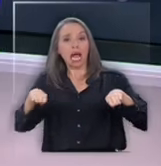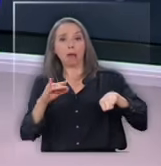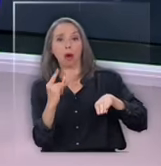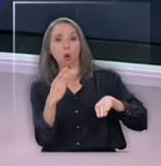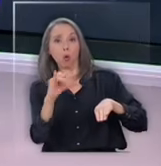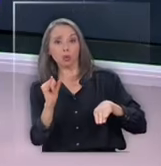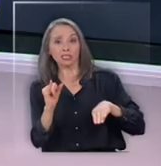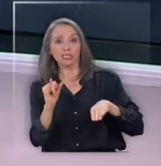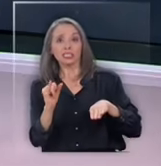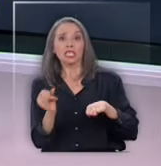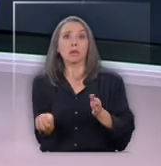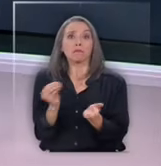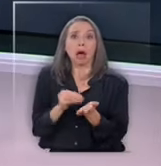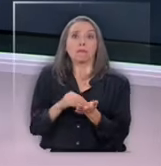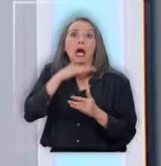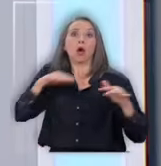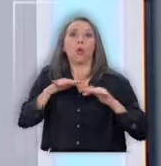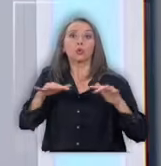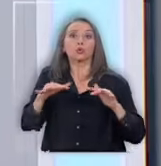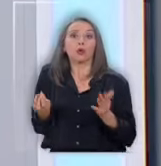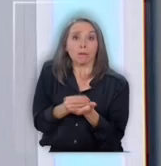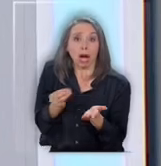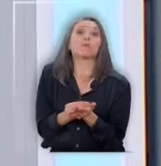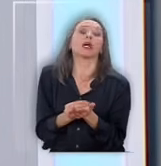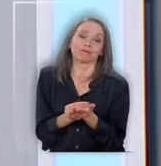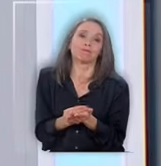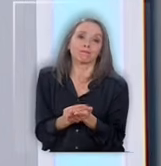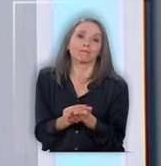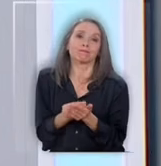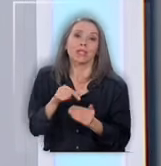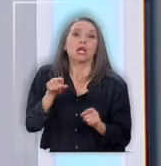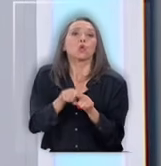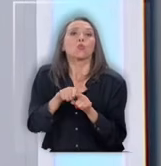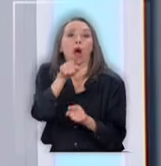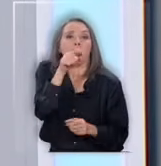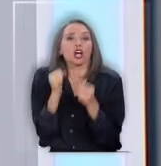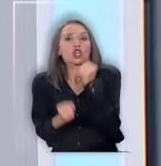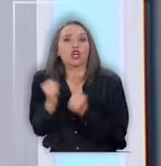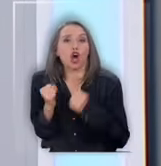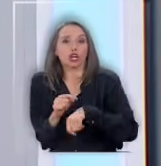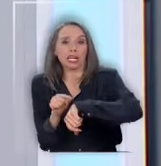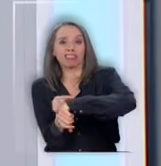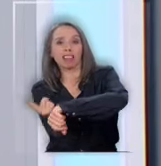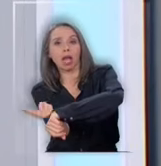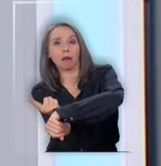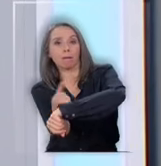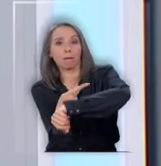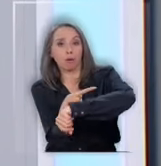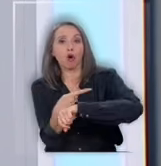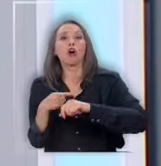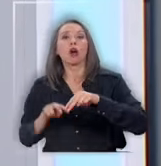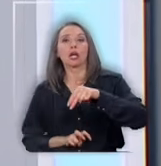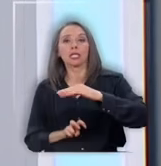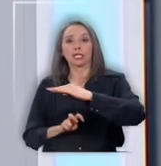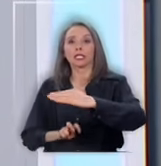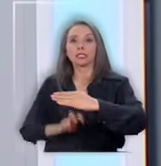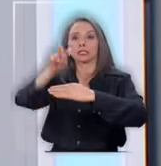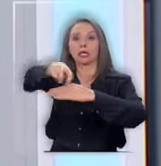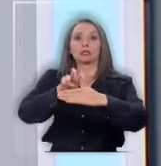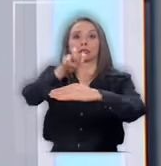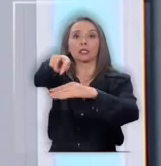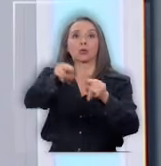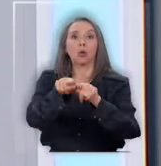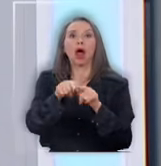aumentar yo creo que lo más probable es que aumente nosotros estamos corriendo una maratón una maratón con obstáculos y no hemos corrido ni siquiera la primera mitad